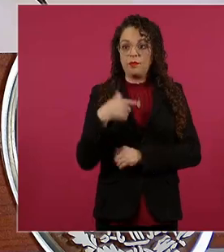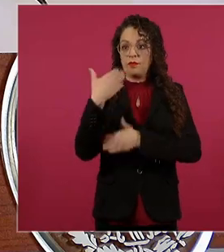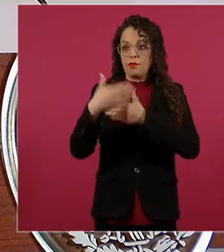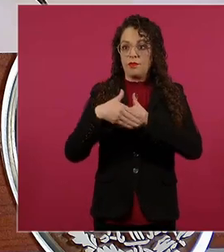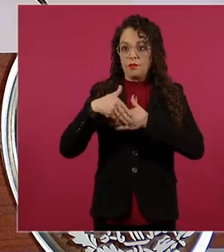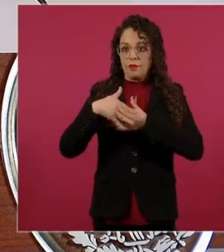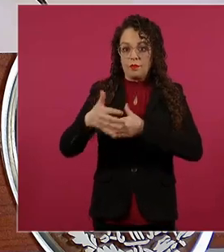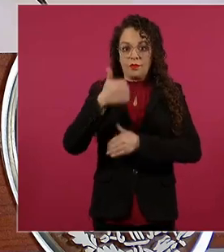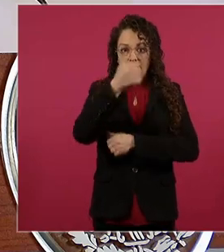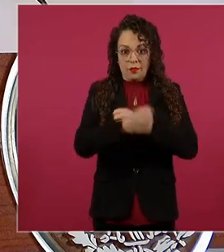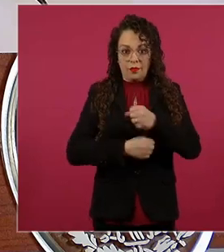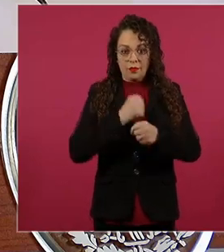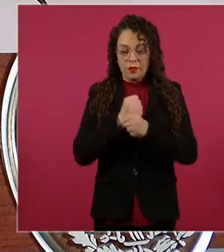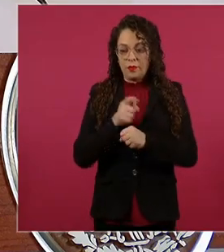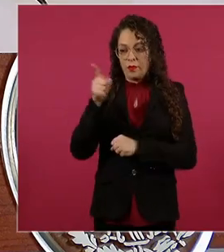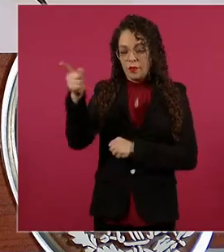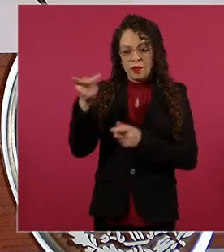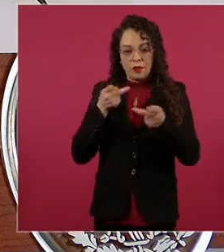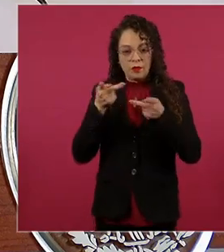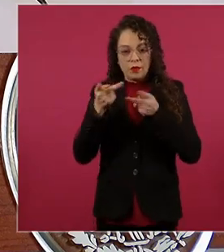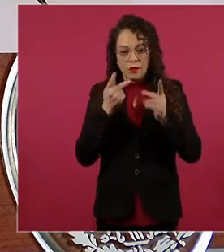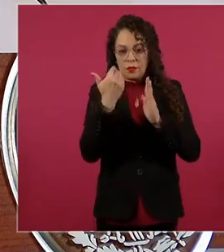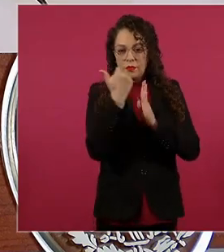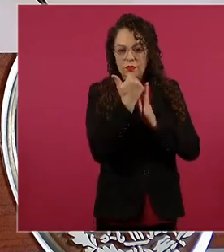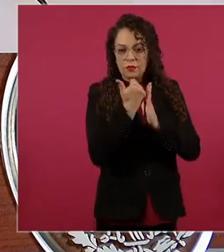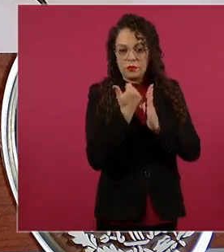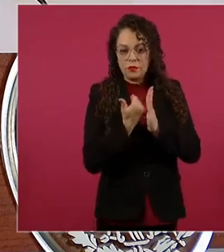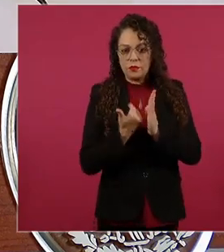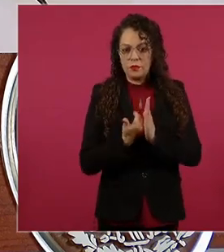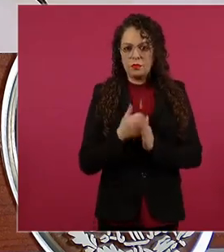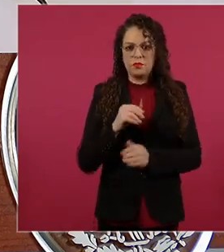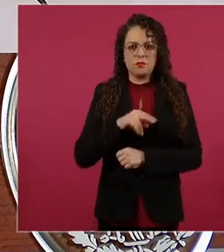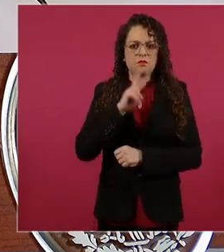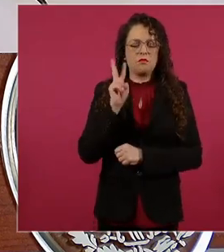que tiene muy buenas perspectivas.